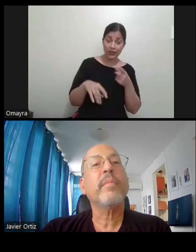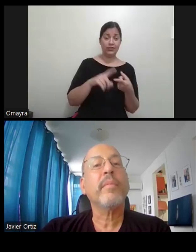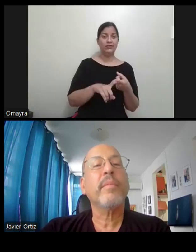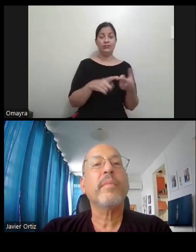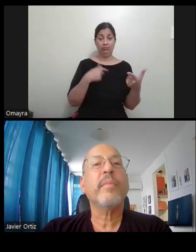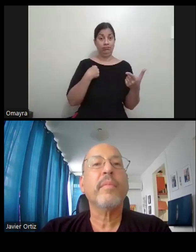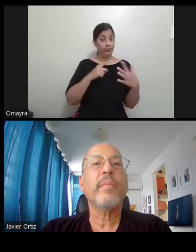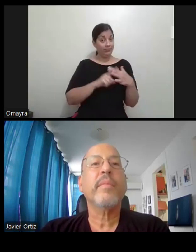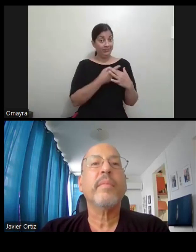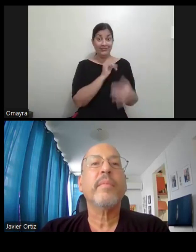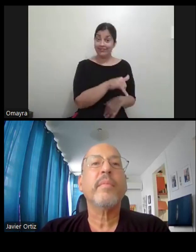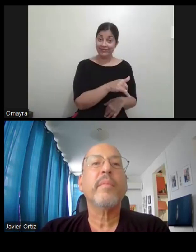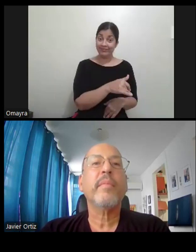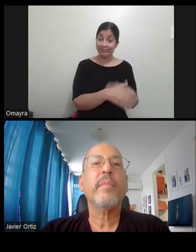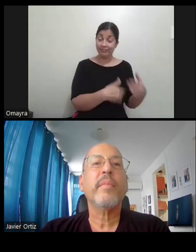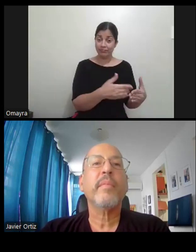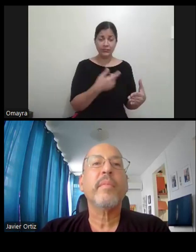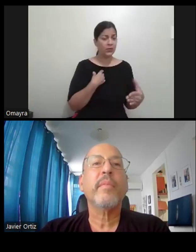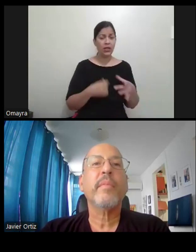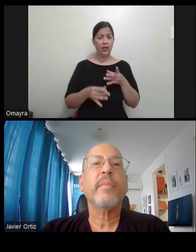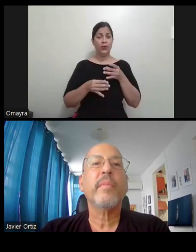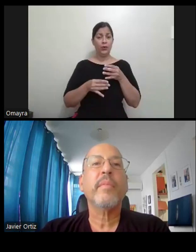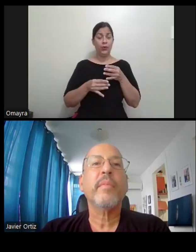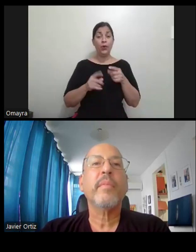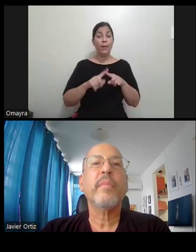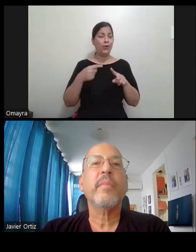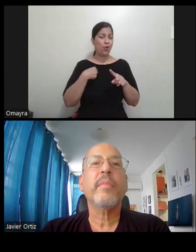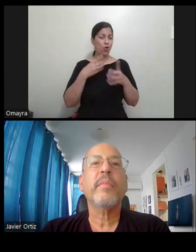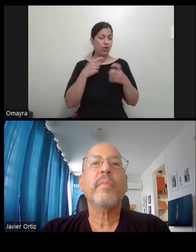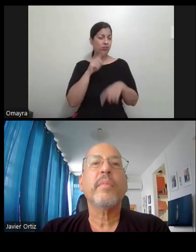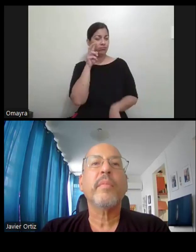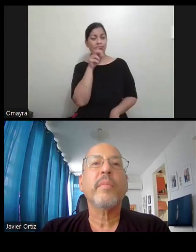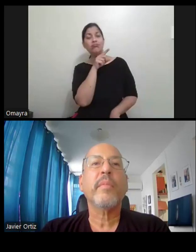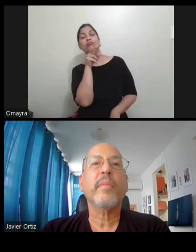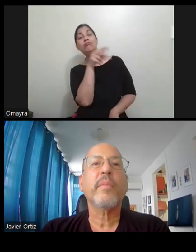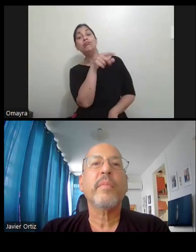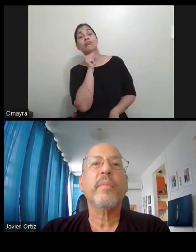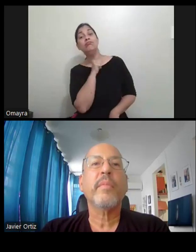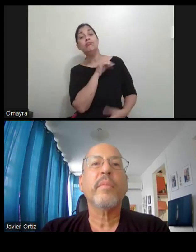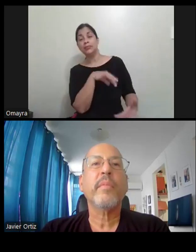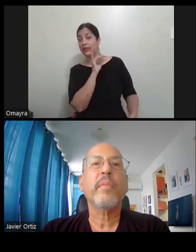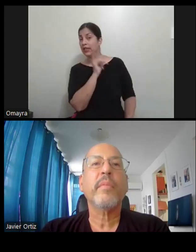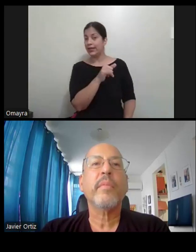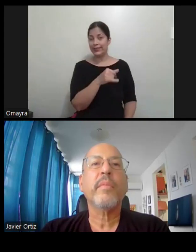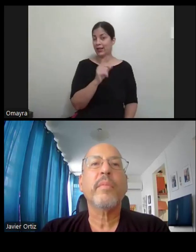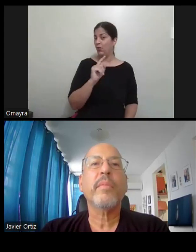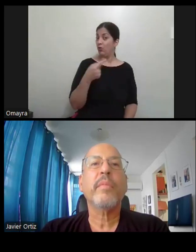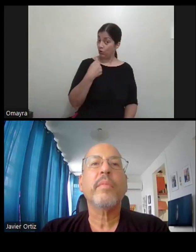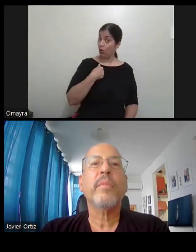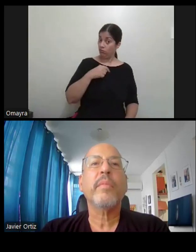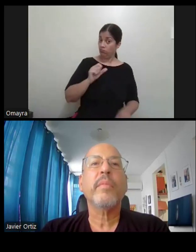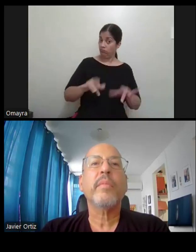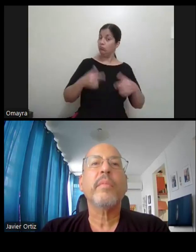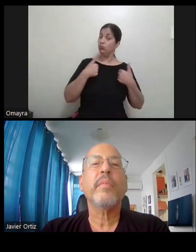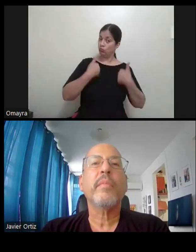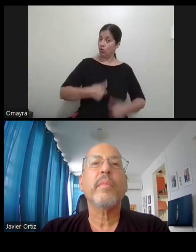yo le decía, está todo bien con la flauta dulce, pero yo quiero aquel instrumento que está allí. Y él me dijo, es que es el que lo puede tocar soy yo. Y